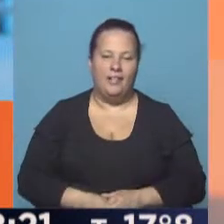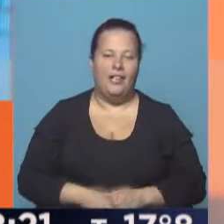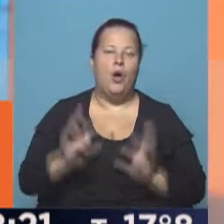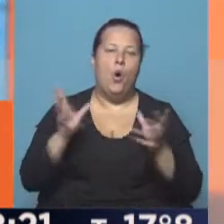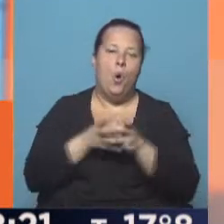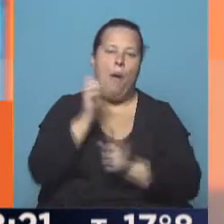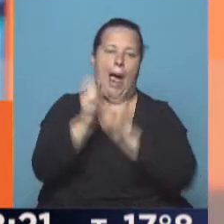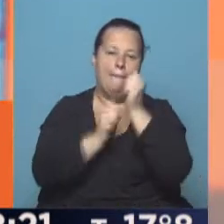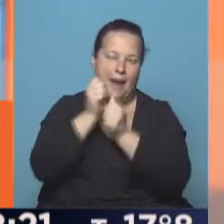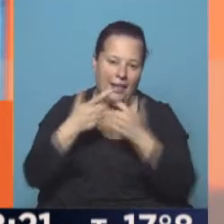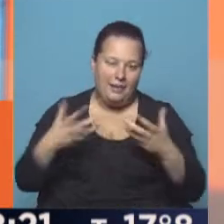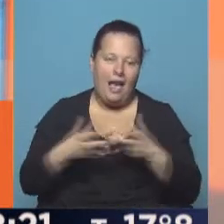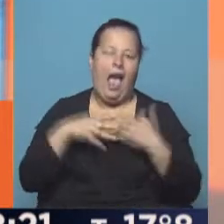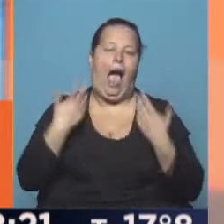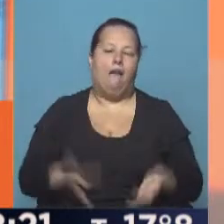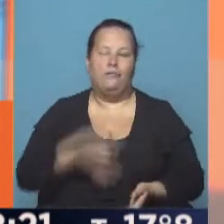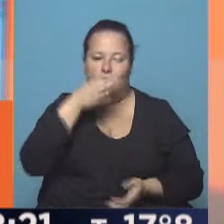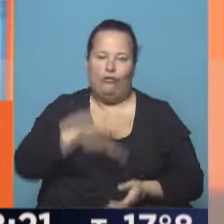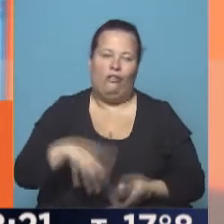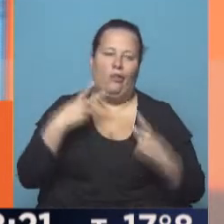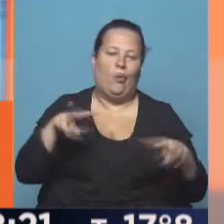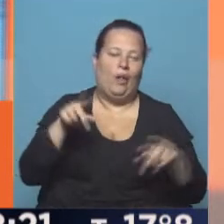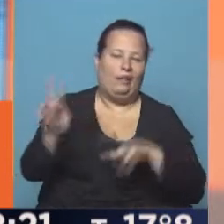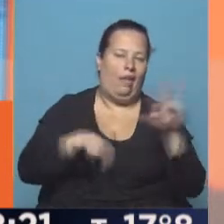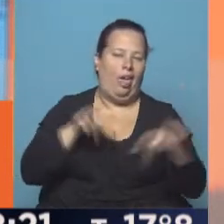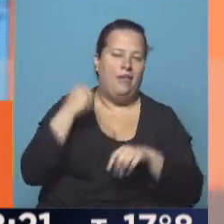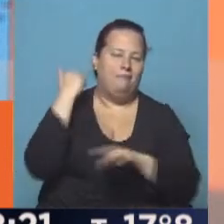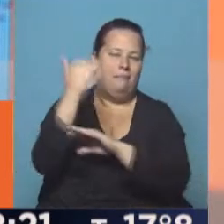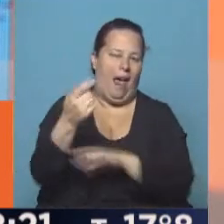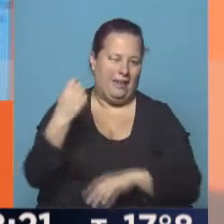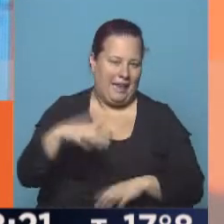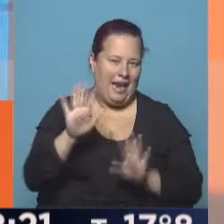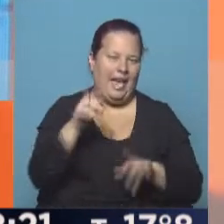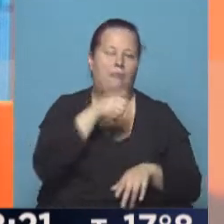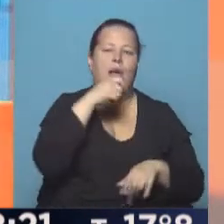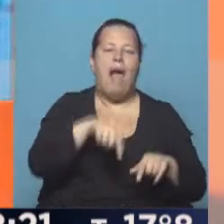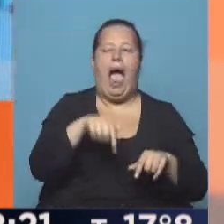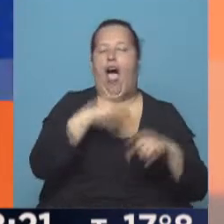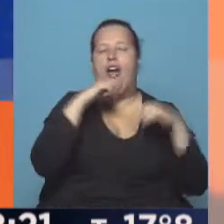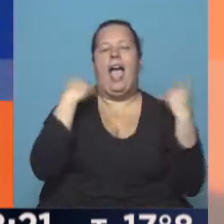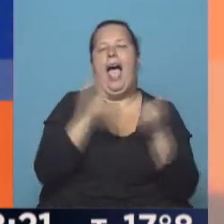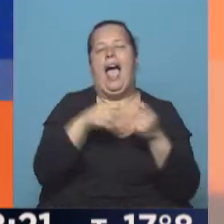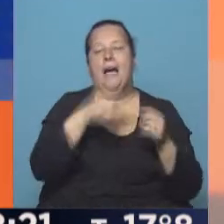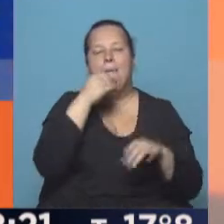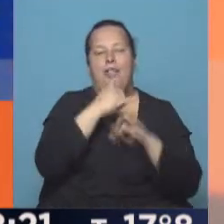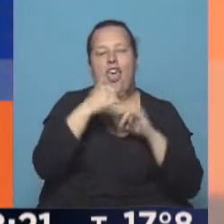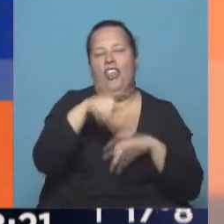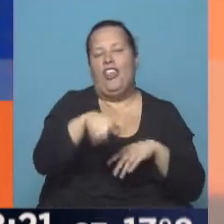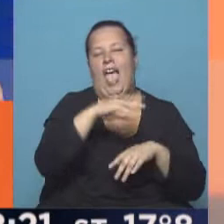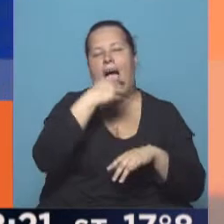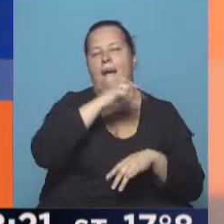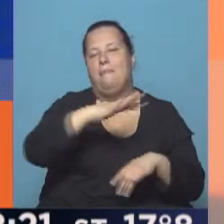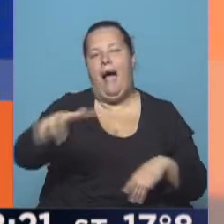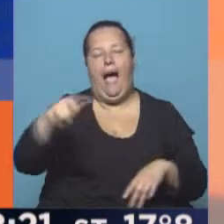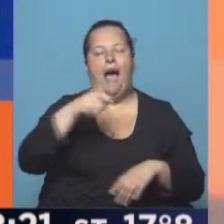grupo de empresarios que se abusan, ¿no?, del turista. Le cobran mucho más de lo que está valiendo, por ejemplo, si uno quiere almorzar en la costa,